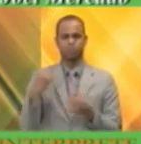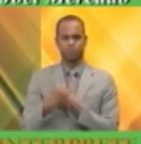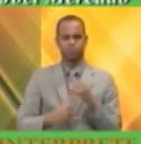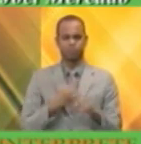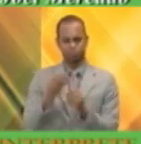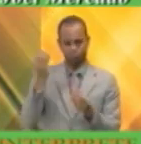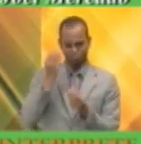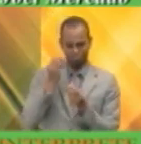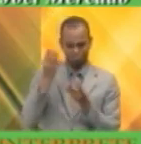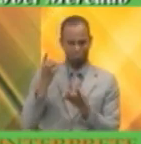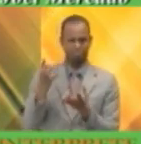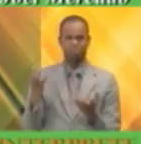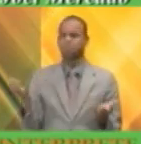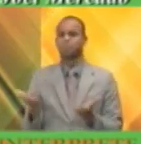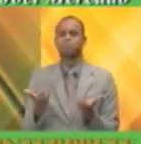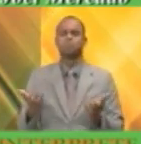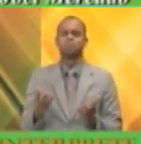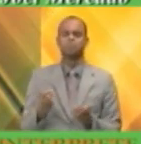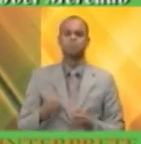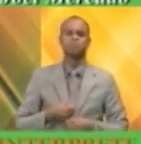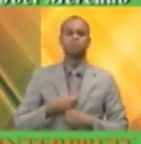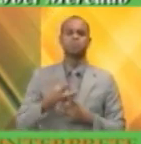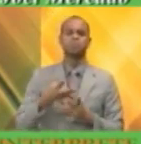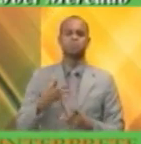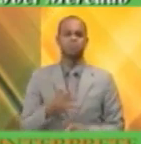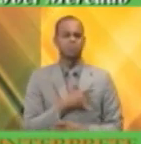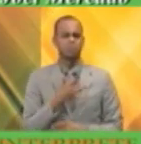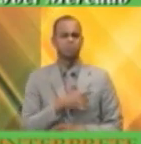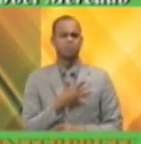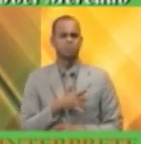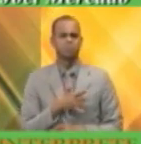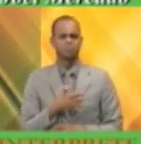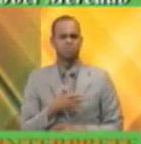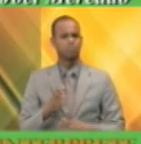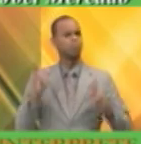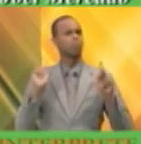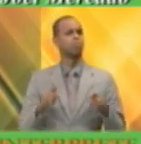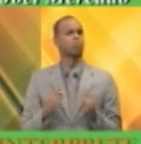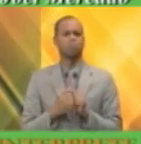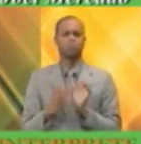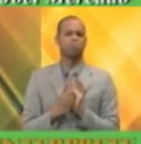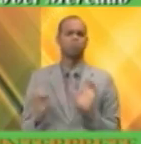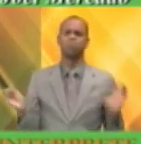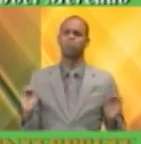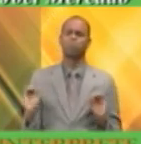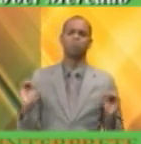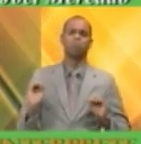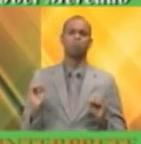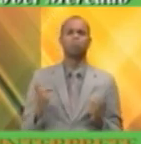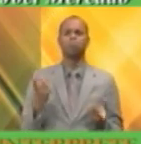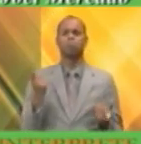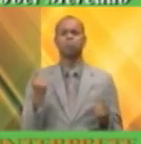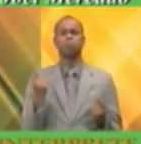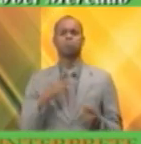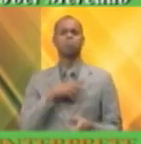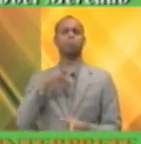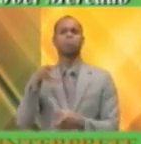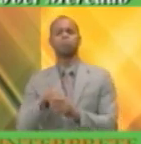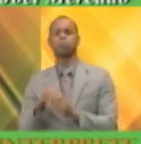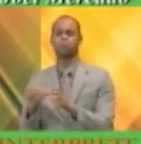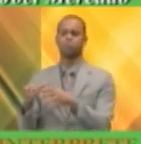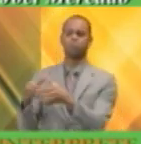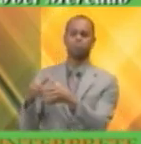Internacional expresando que ellos no se sentían ser personas con discapacidad y que declinaban su